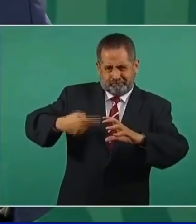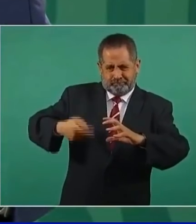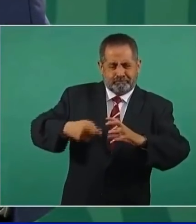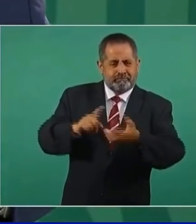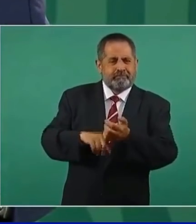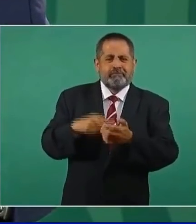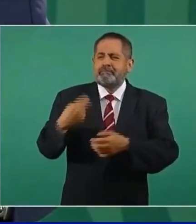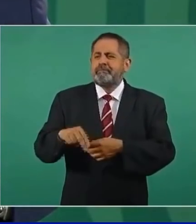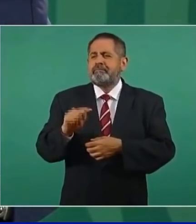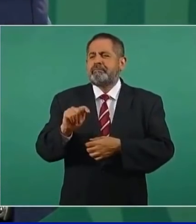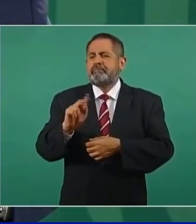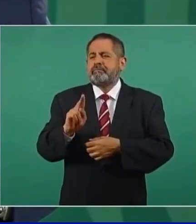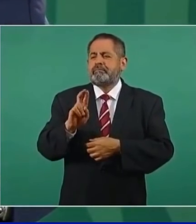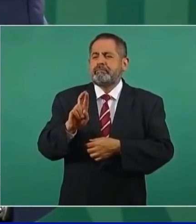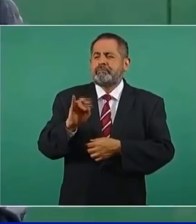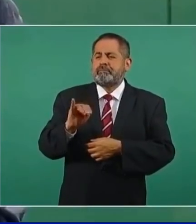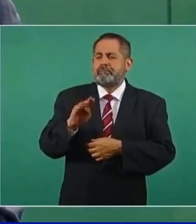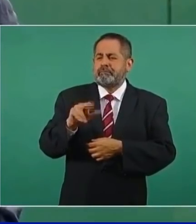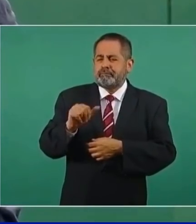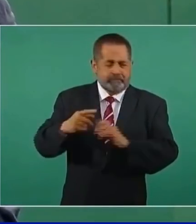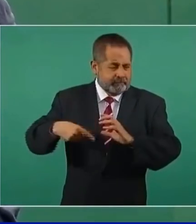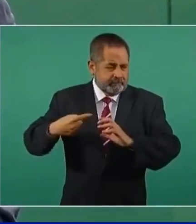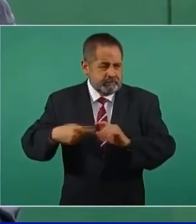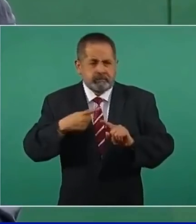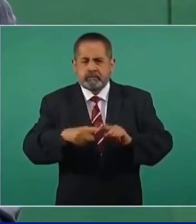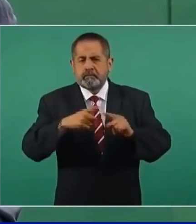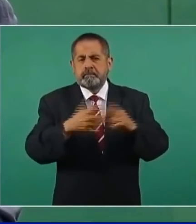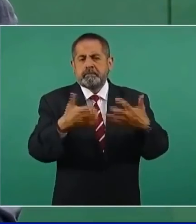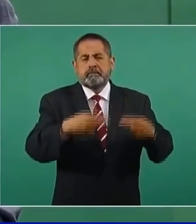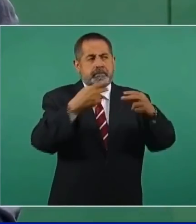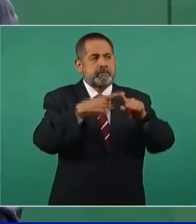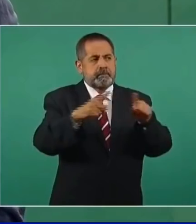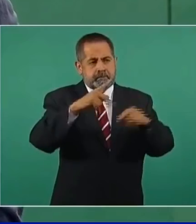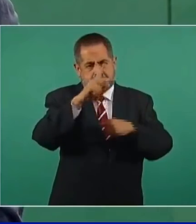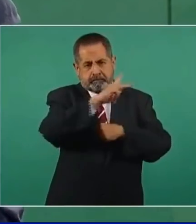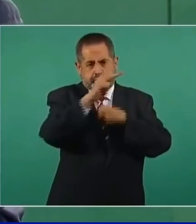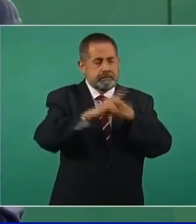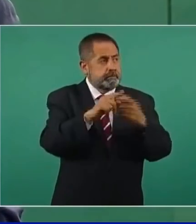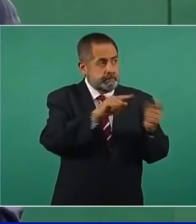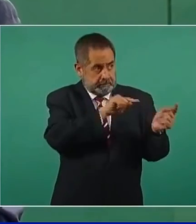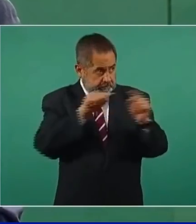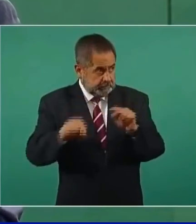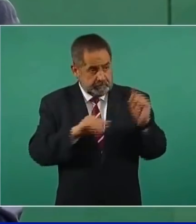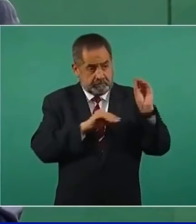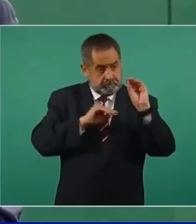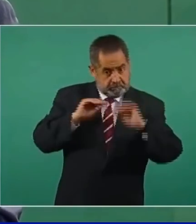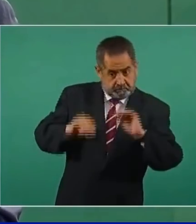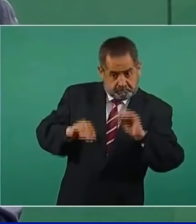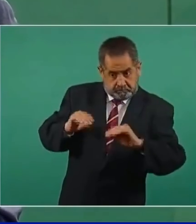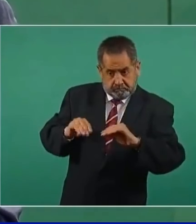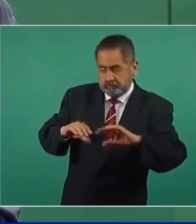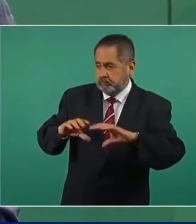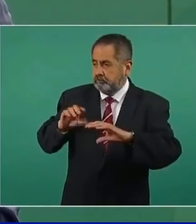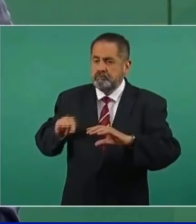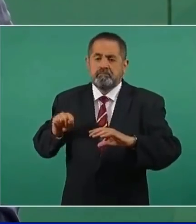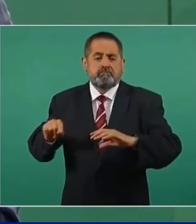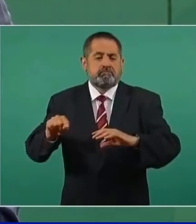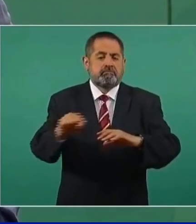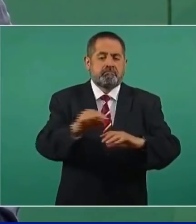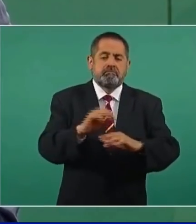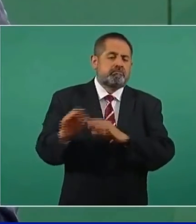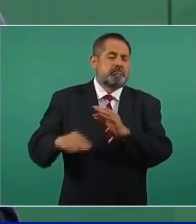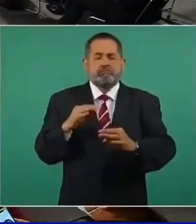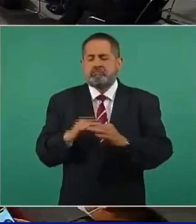son empresas extranjeras de distintos países, y se va a aumentar la capacidad de generación de energía.